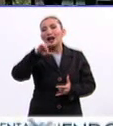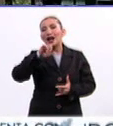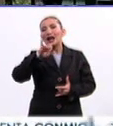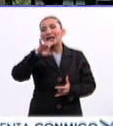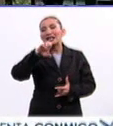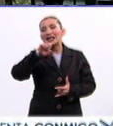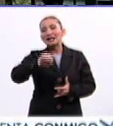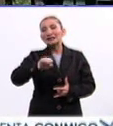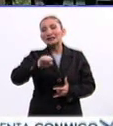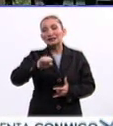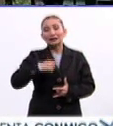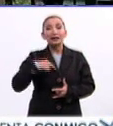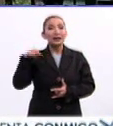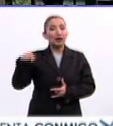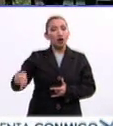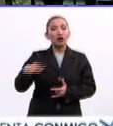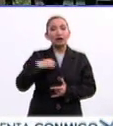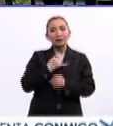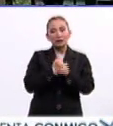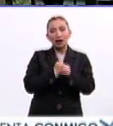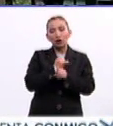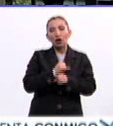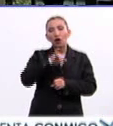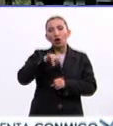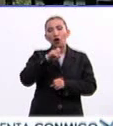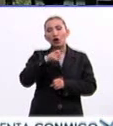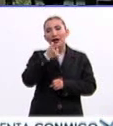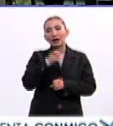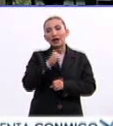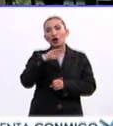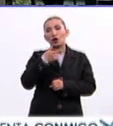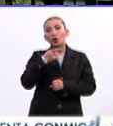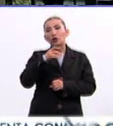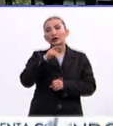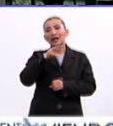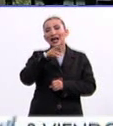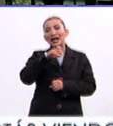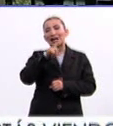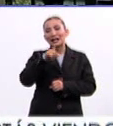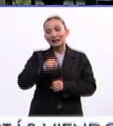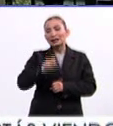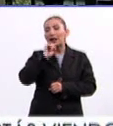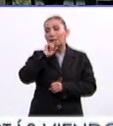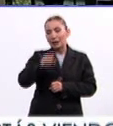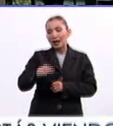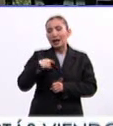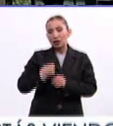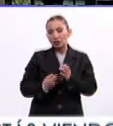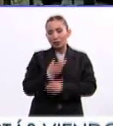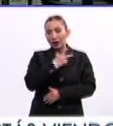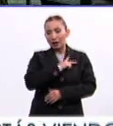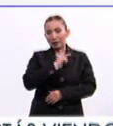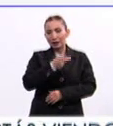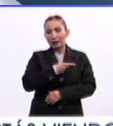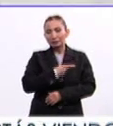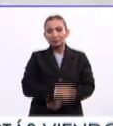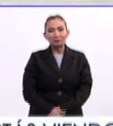el investigador Jorge Gutiérrez Reina. Y además tendremos la participación de nuestros amigos en Novedad de la